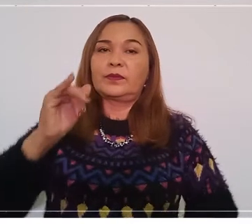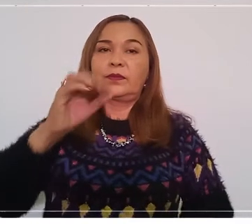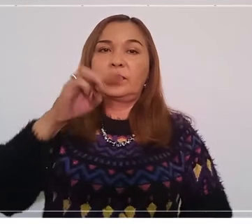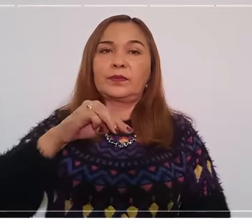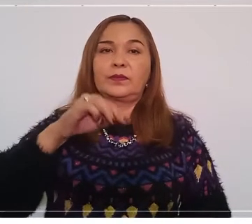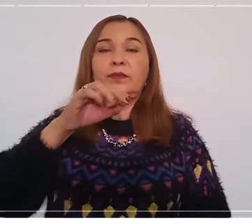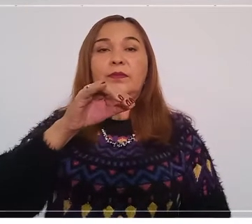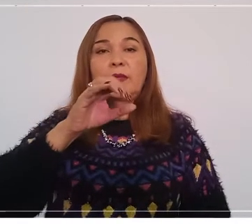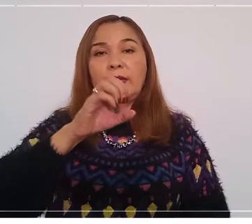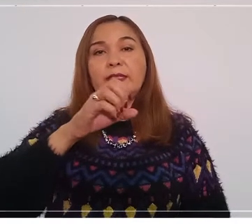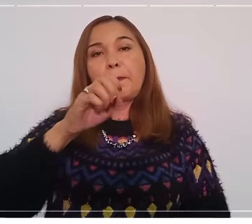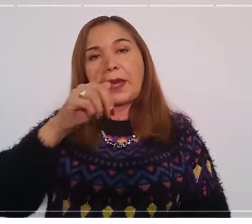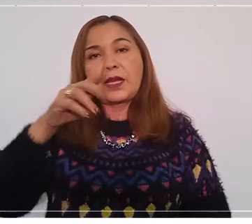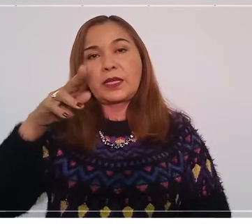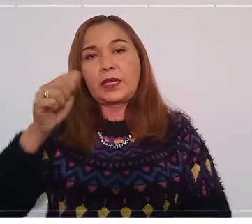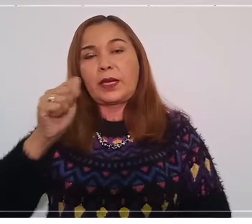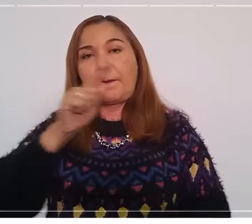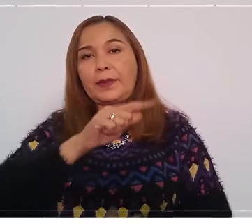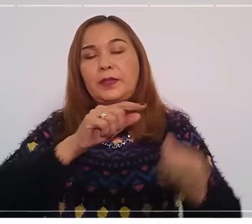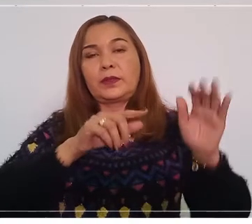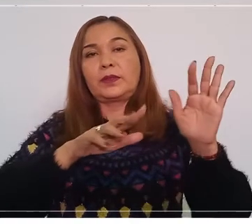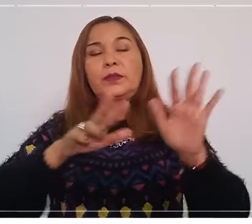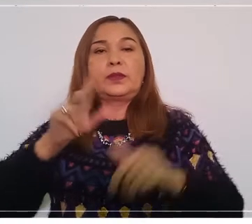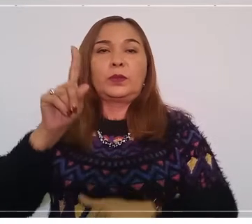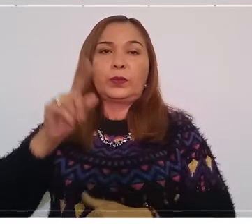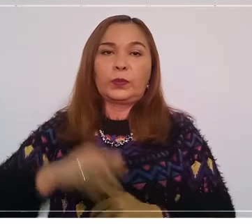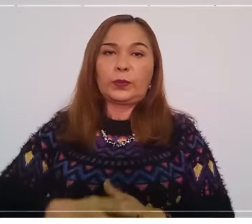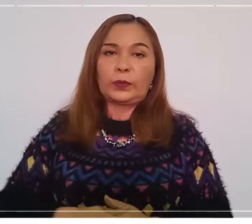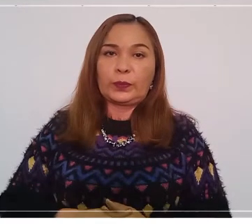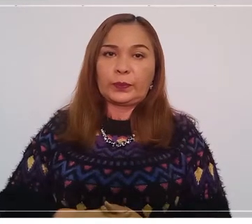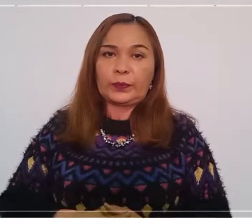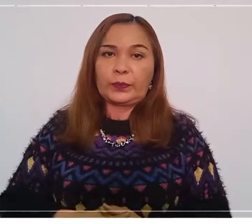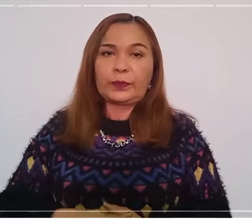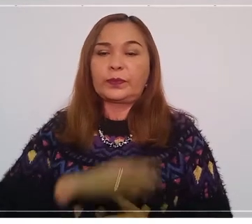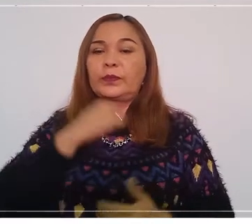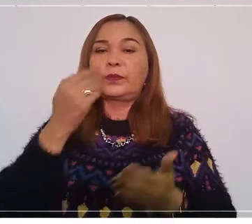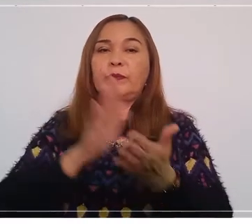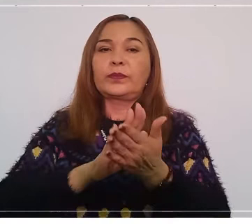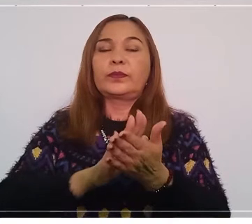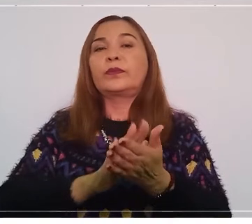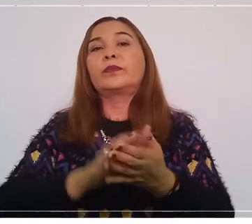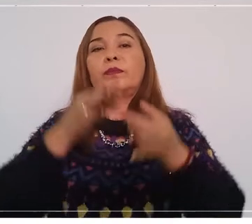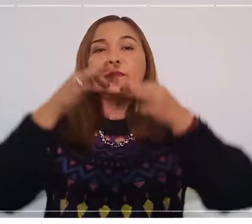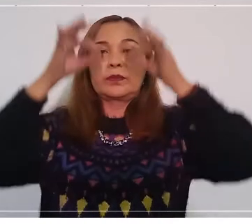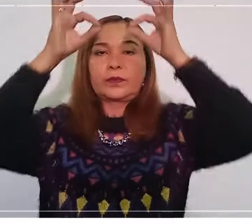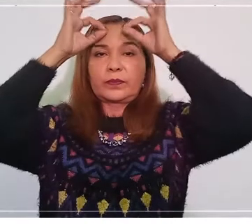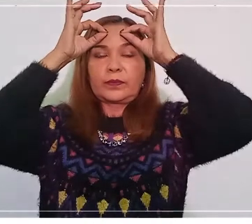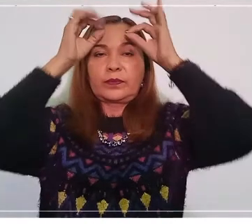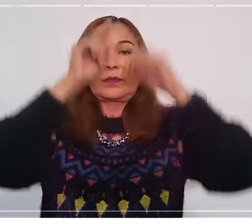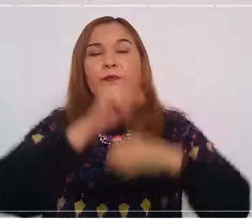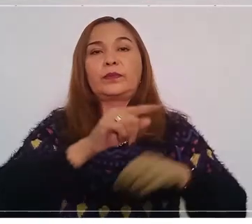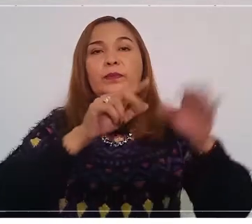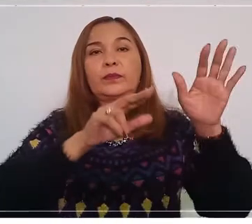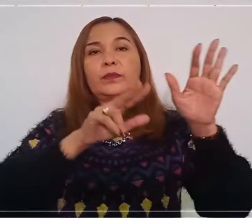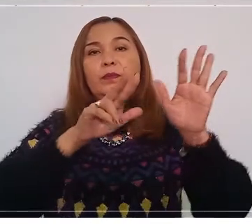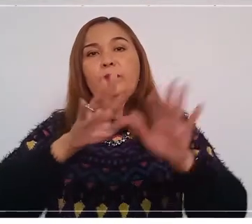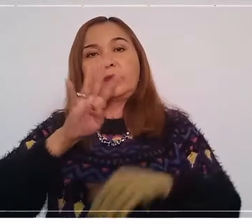josé maría españa mil 761 muerte de simón rodríguez